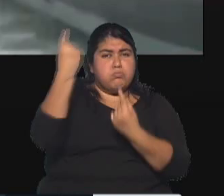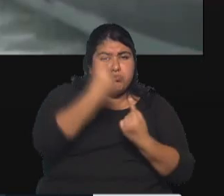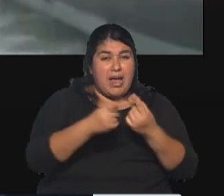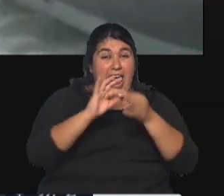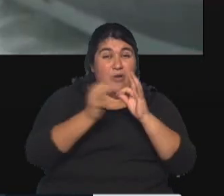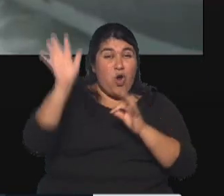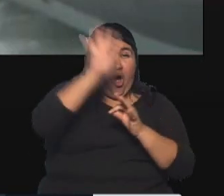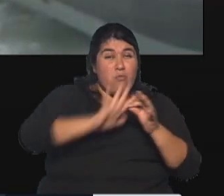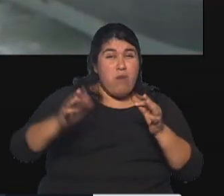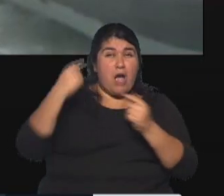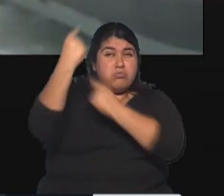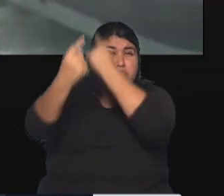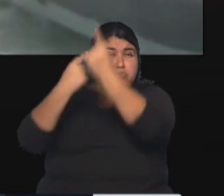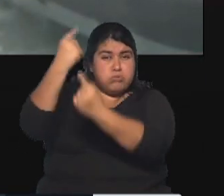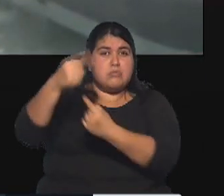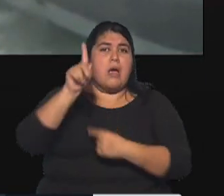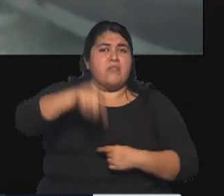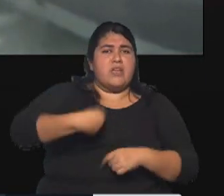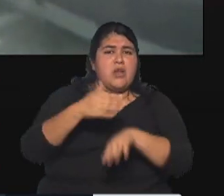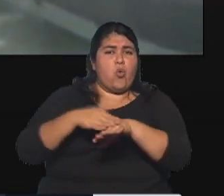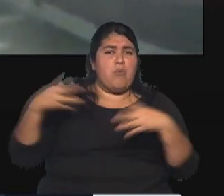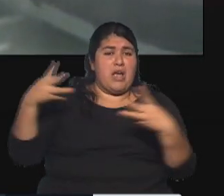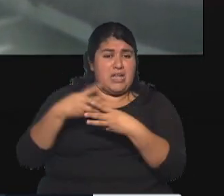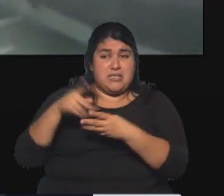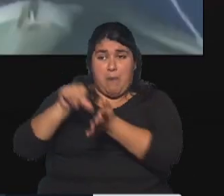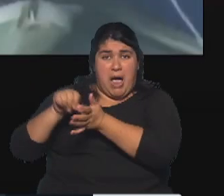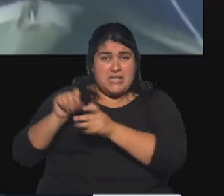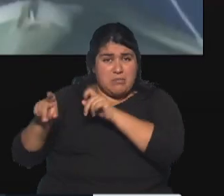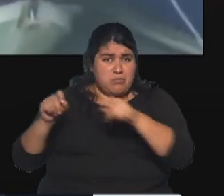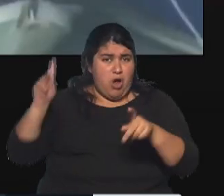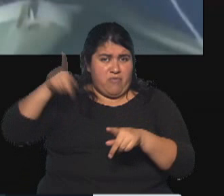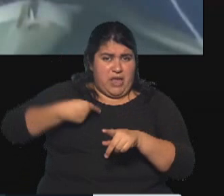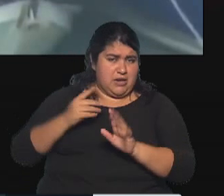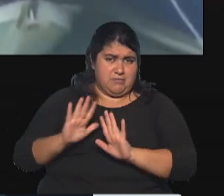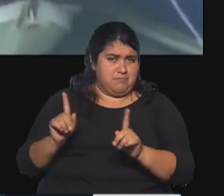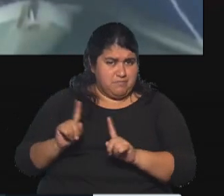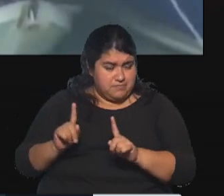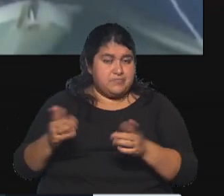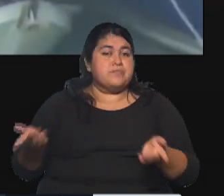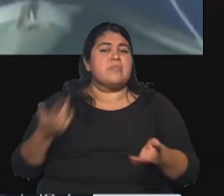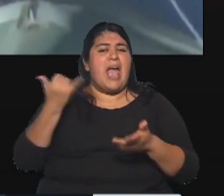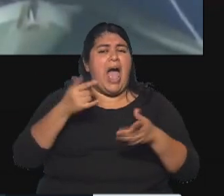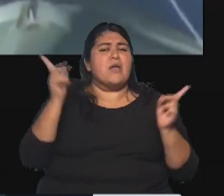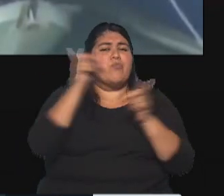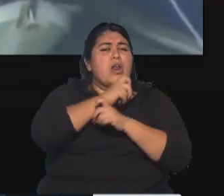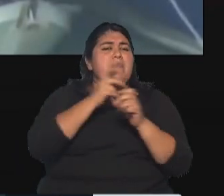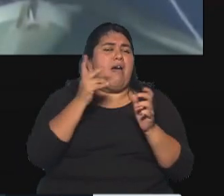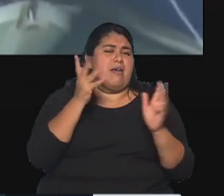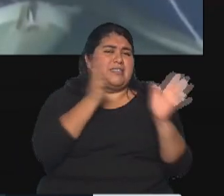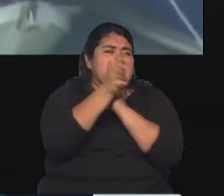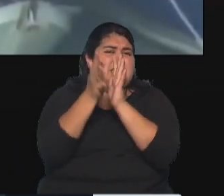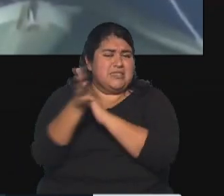son producto de guerras que no fueron generadas por los propios países. Hay situaciones de crisis migratoria en todos los